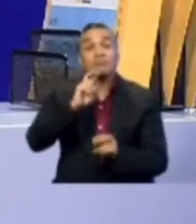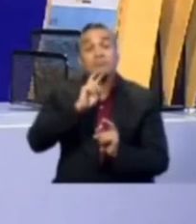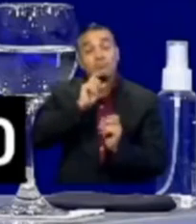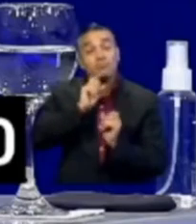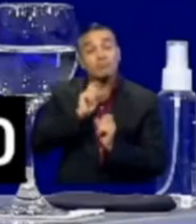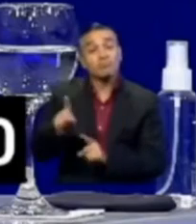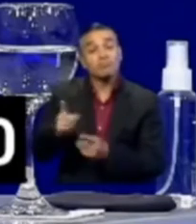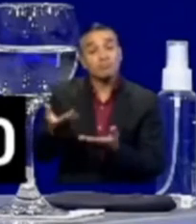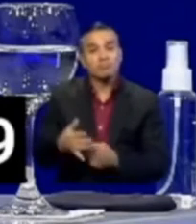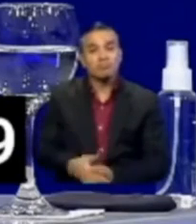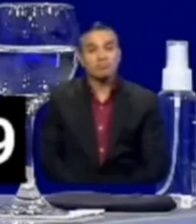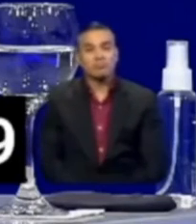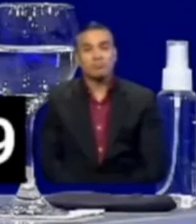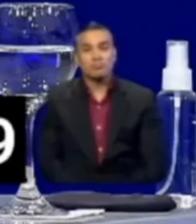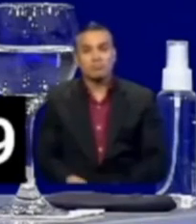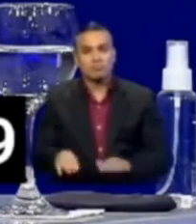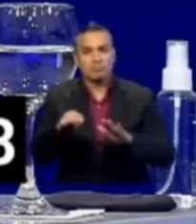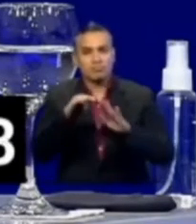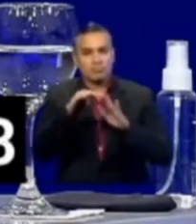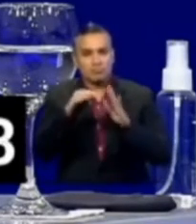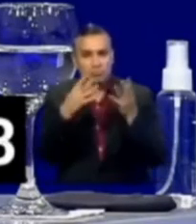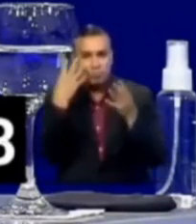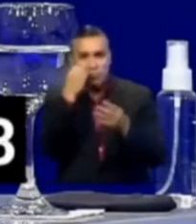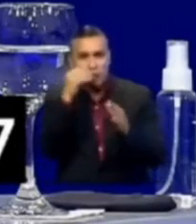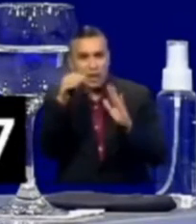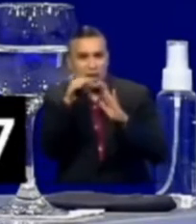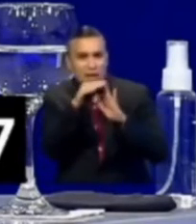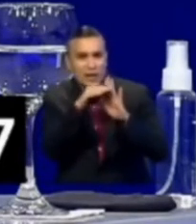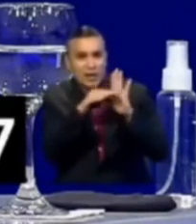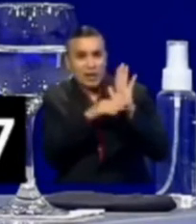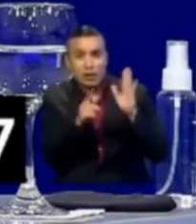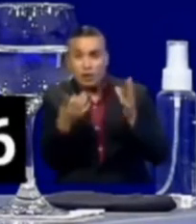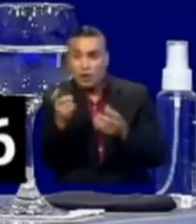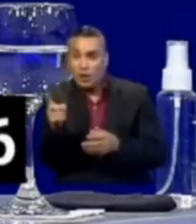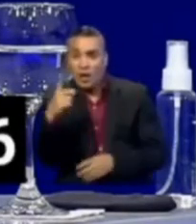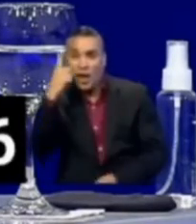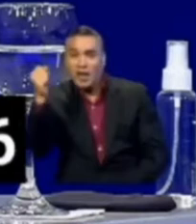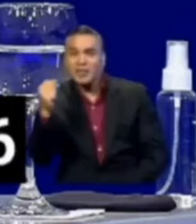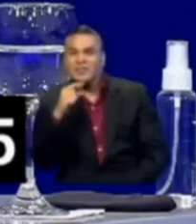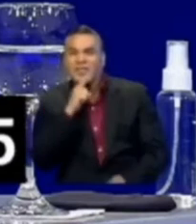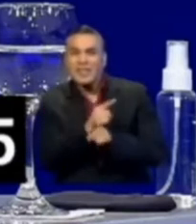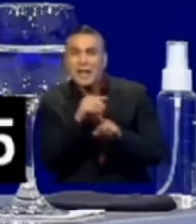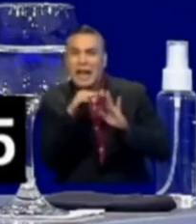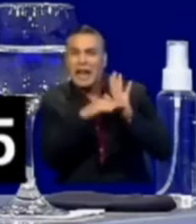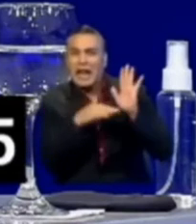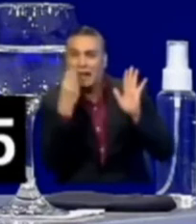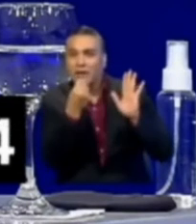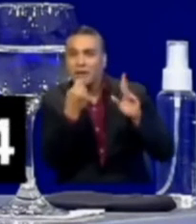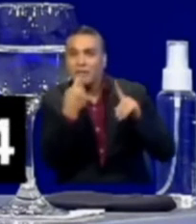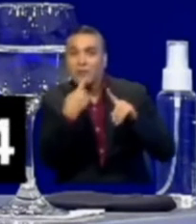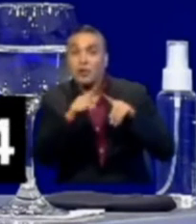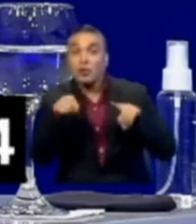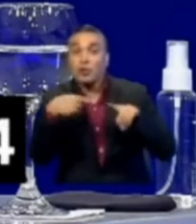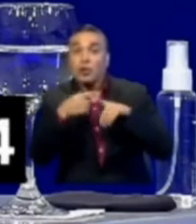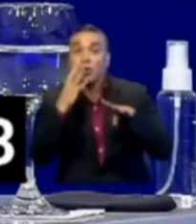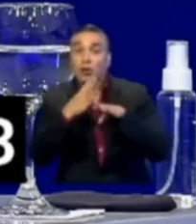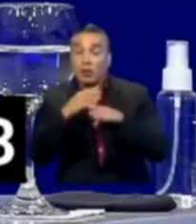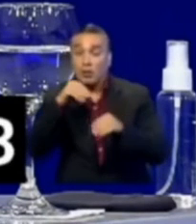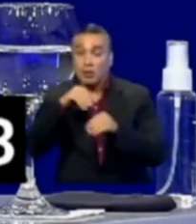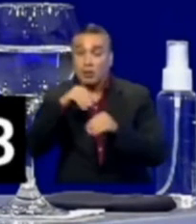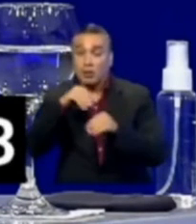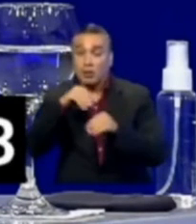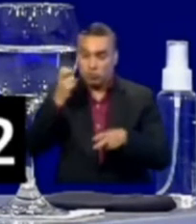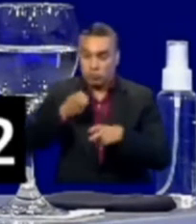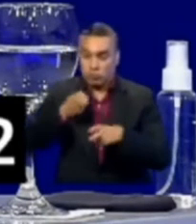contrarréplica. Suena bonita la lista de deseos de Guillermo Lasso, pero cuando se abordaba